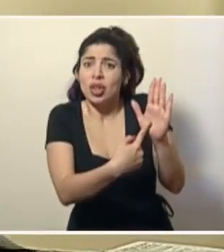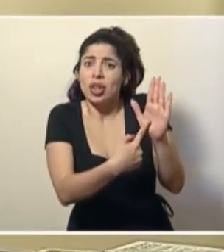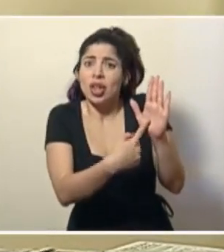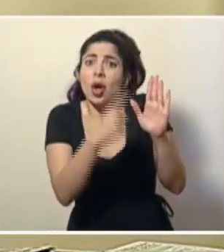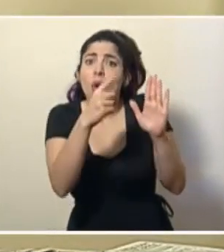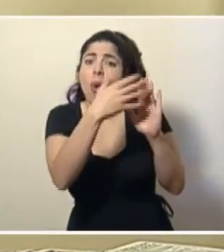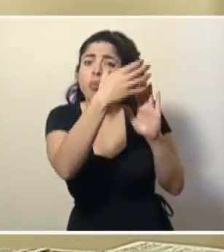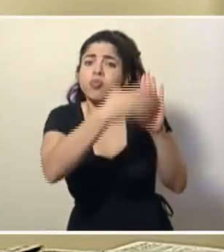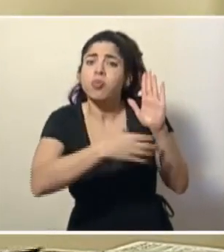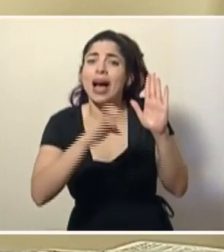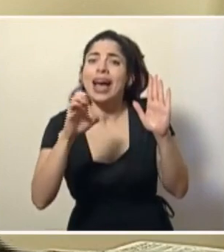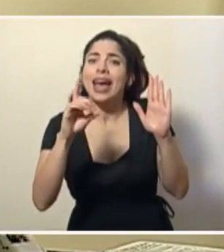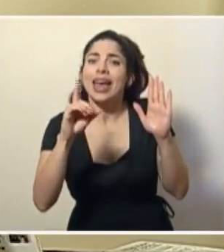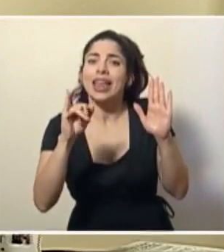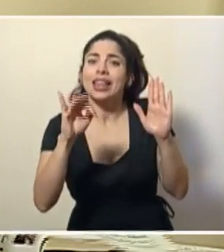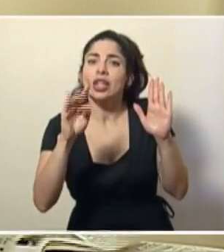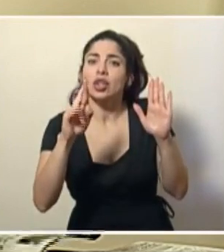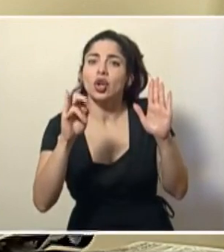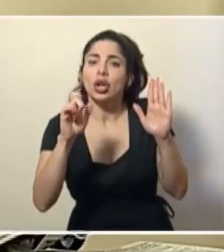un editorial